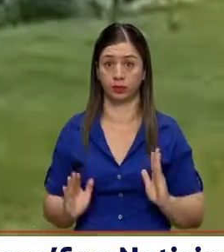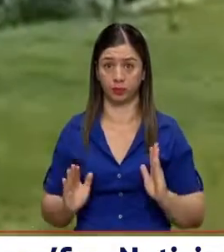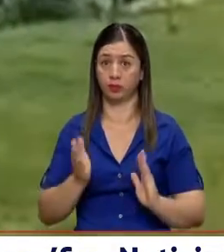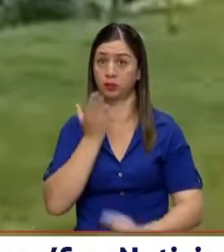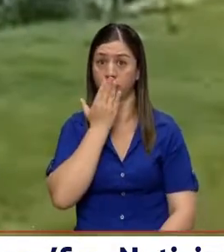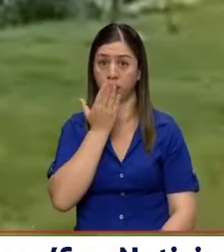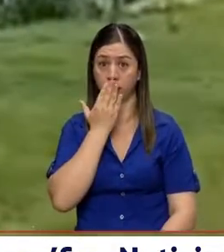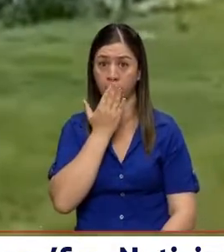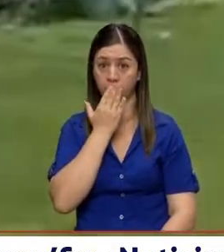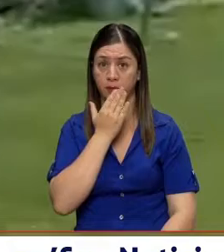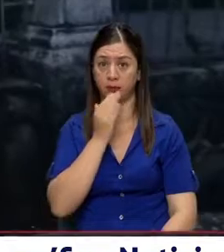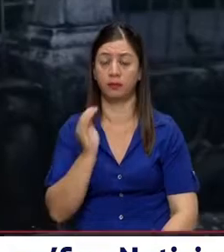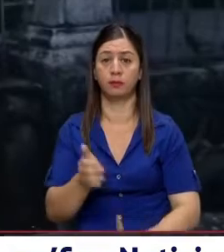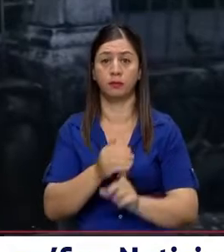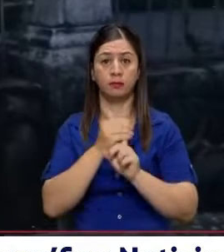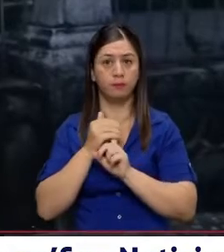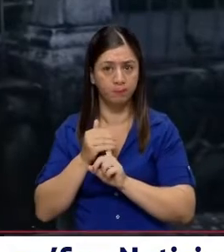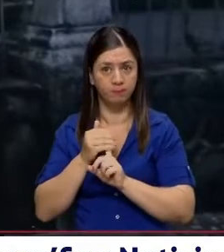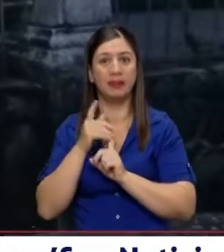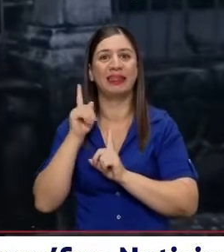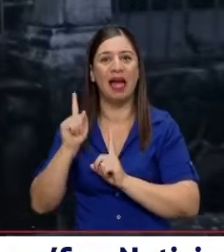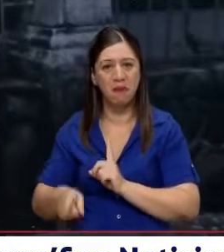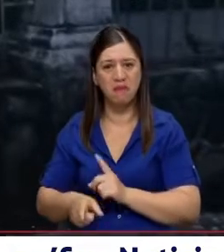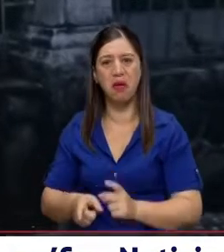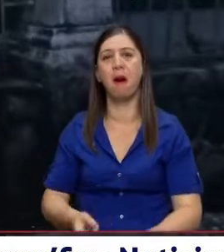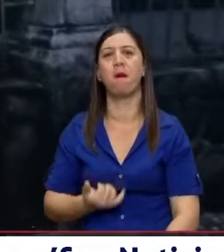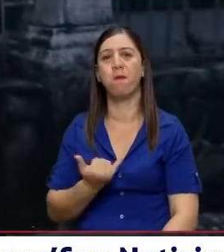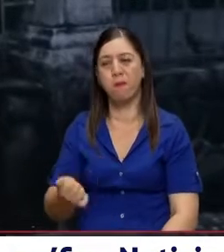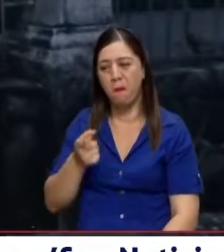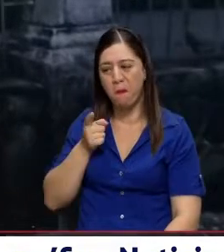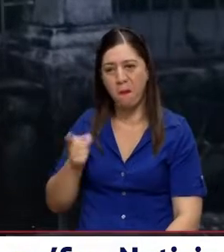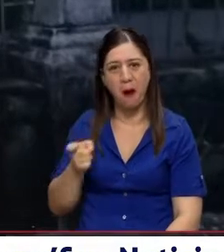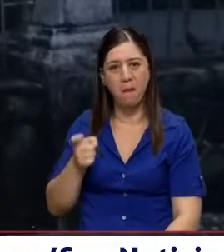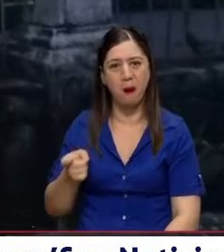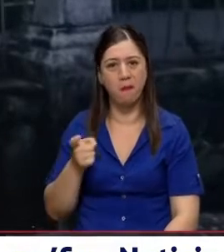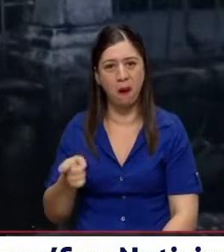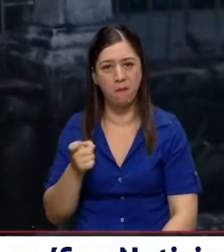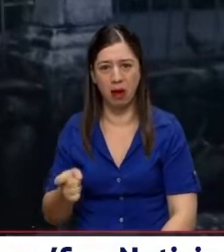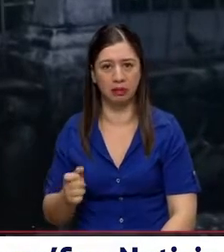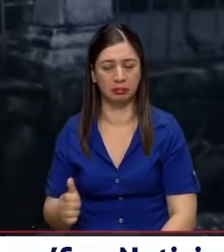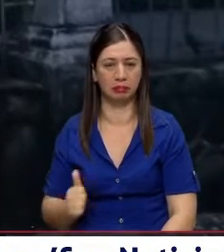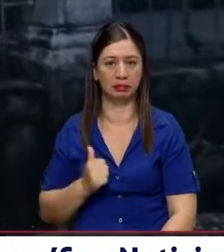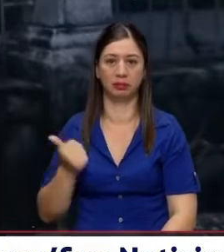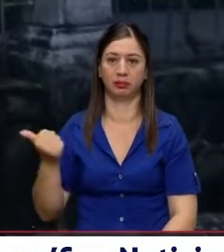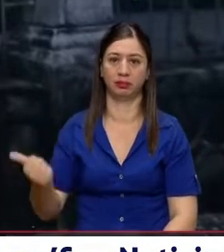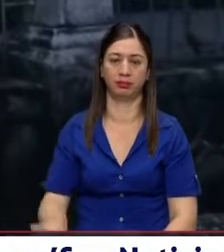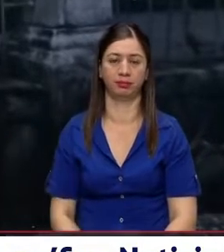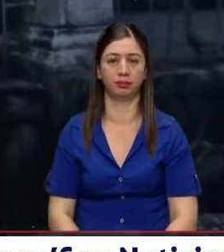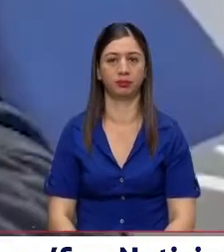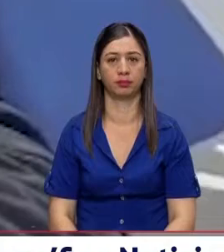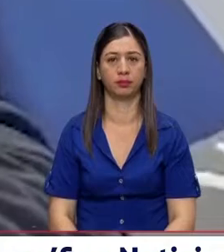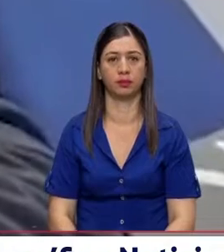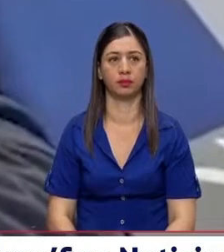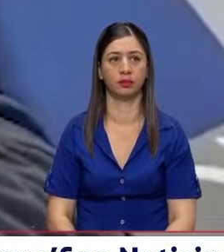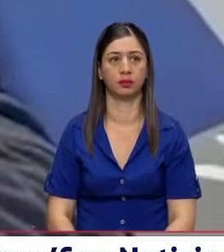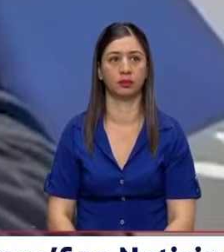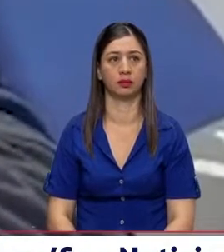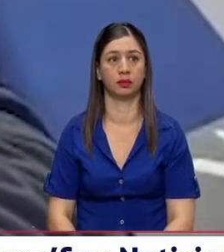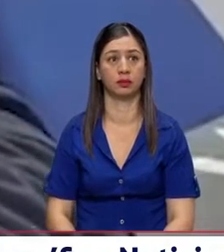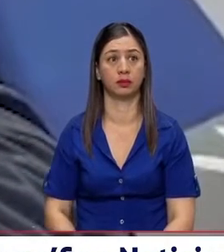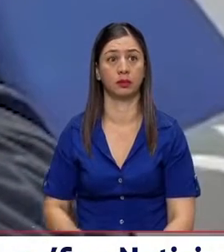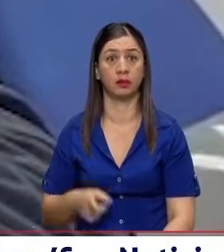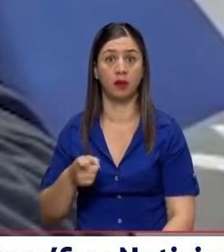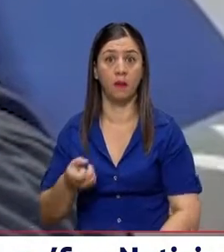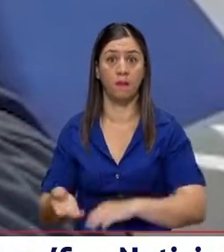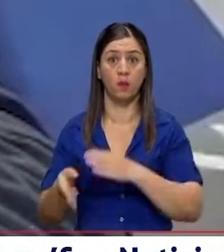en el sector de Las Delicias fue atacado por sujetos armados que dispararon indiscriminadamente. Un asesinato